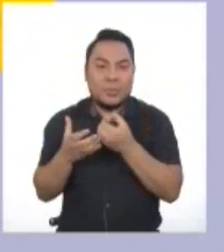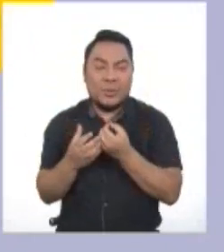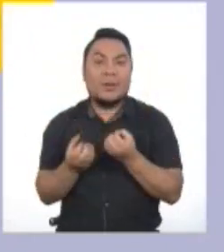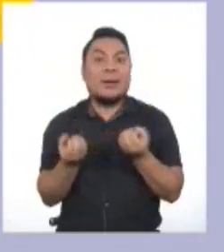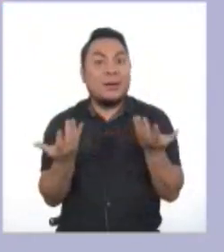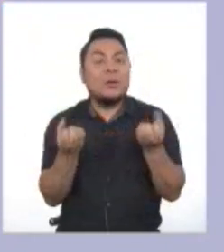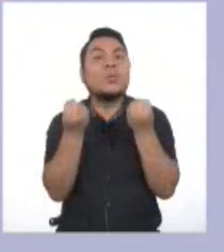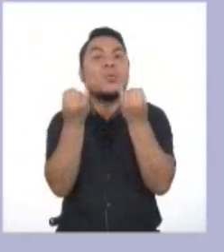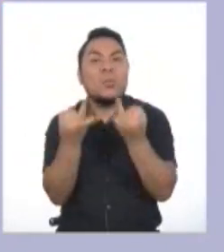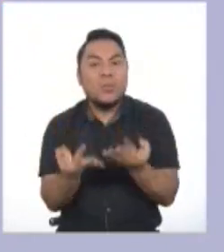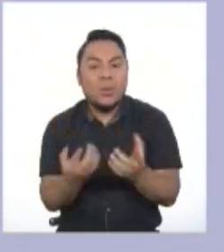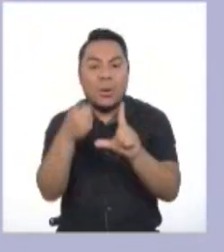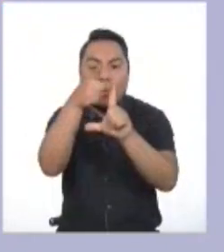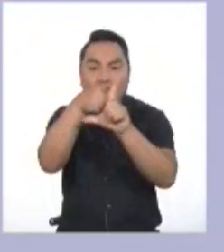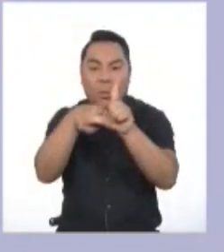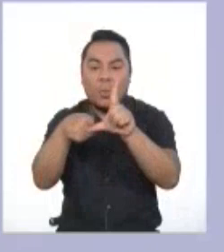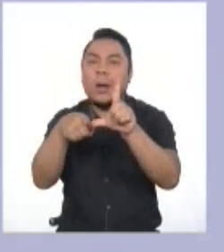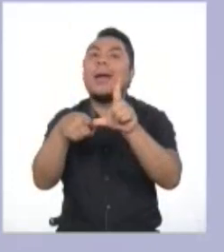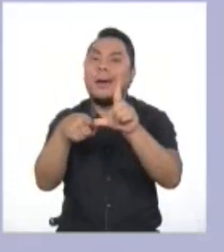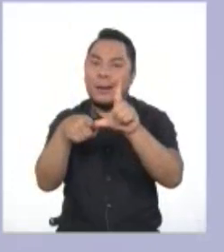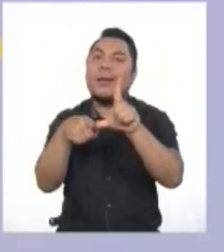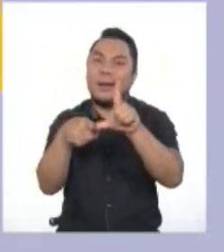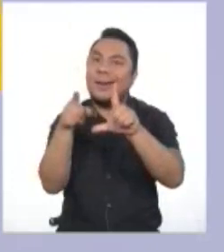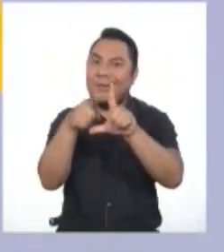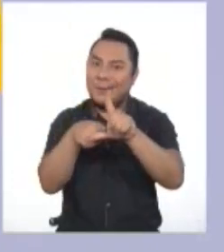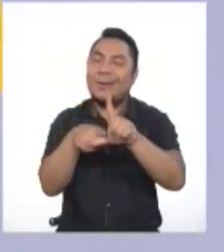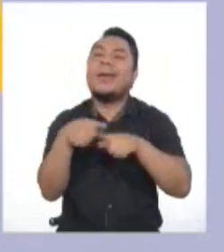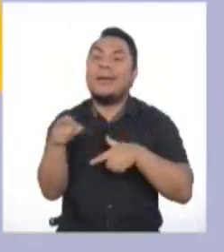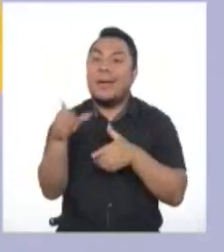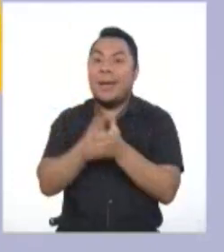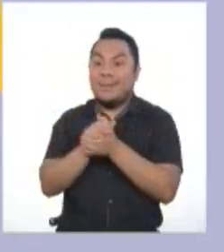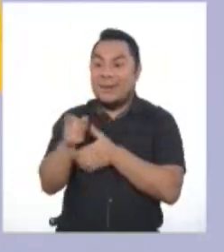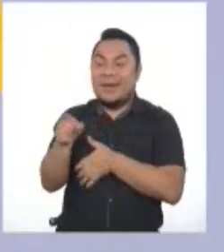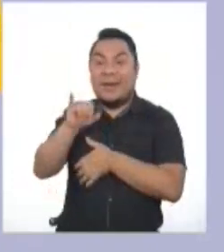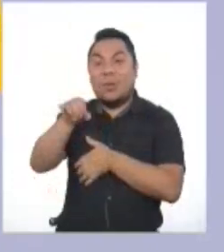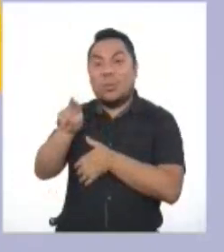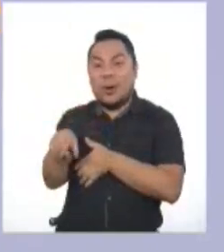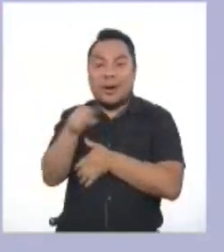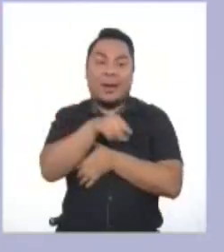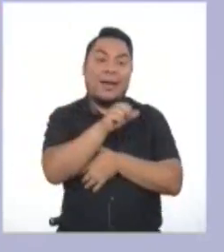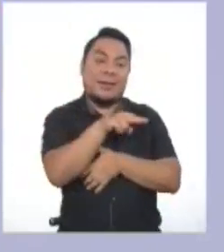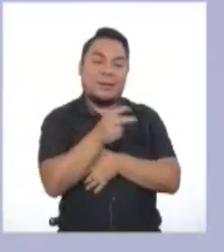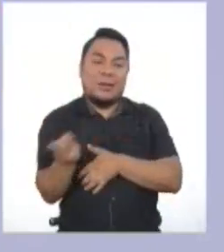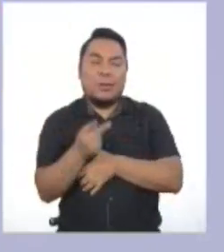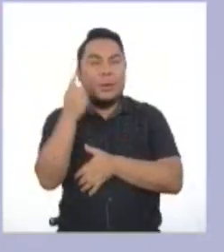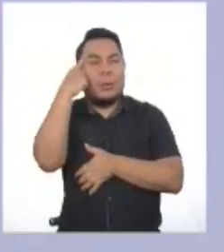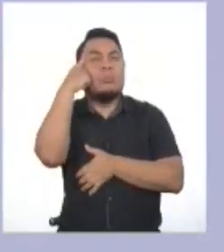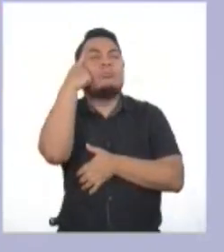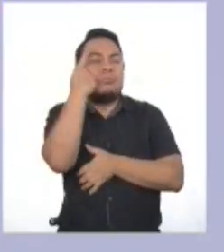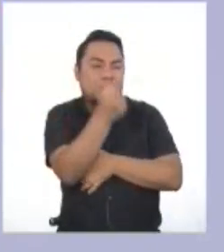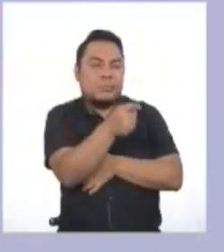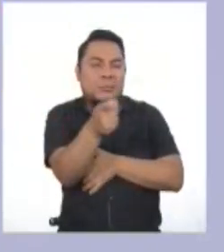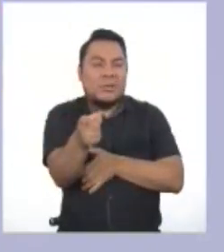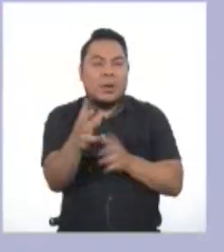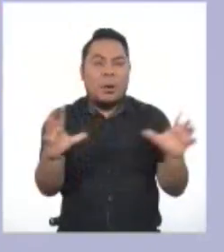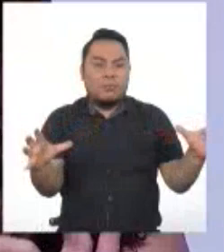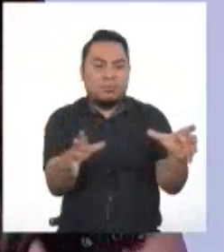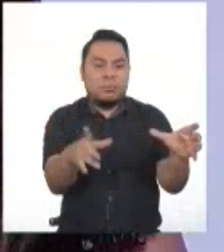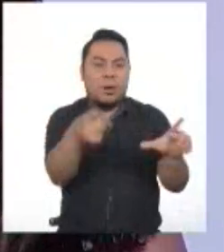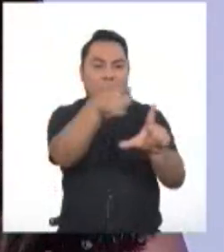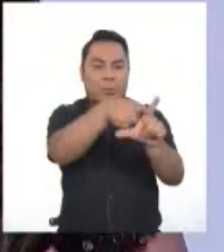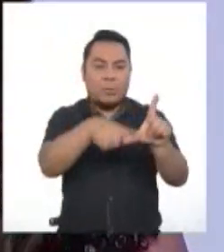cantidad específica. Por ello, nuestros amigos Juan, Ana y Marco lograron agrupar cada alimento y obtener